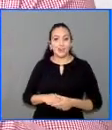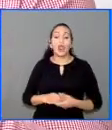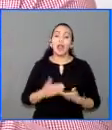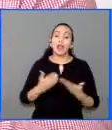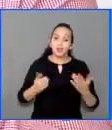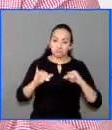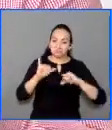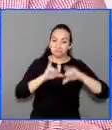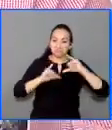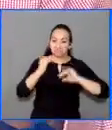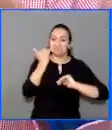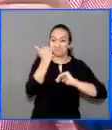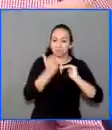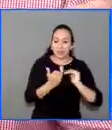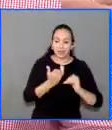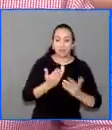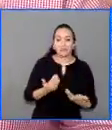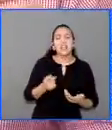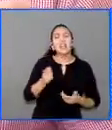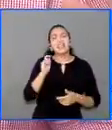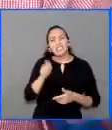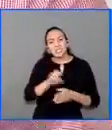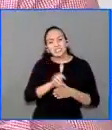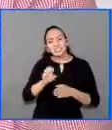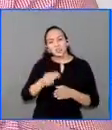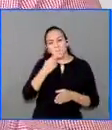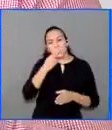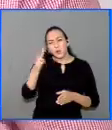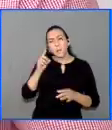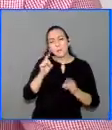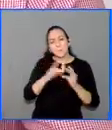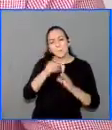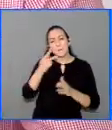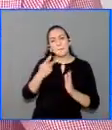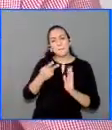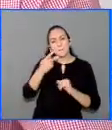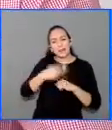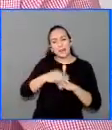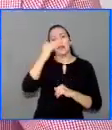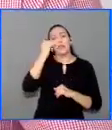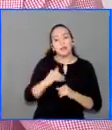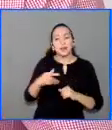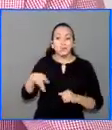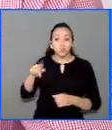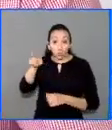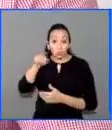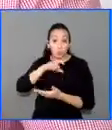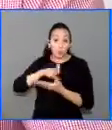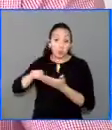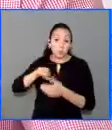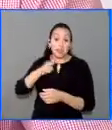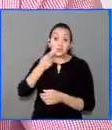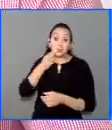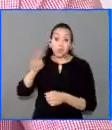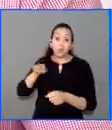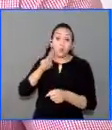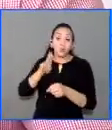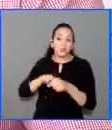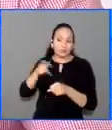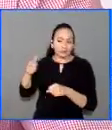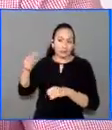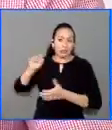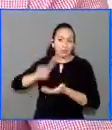producto que tiene menos riesgo que el cigarrillo tradicional. No es inocuo, por supuesto, y por lo tanto, pues